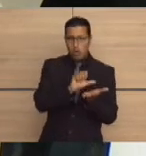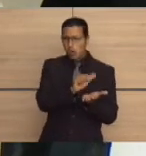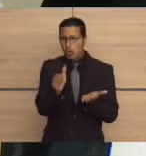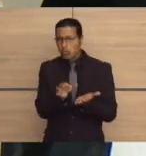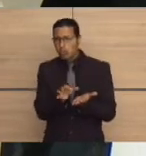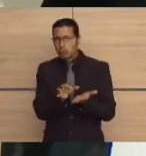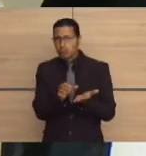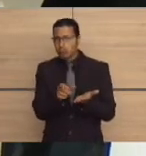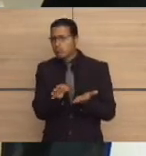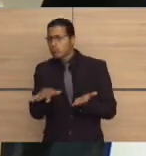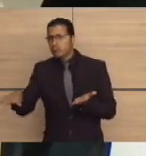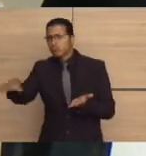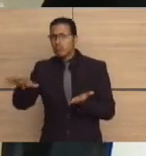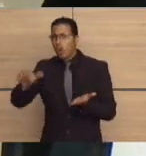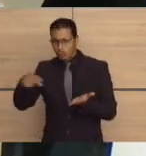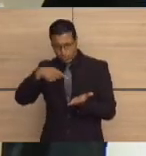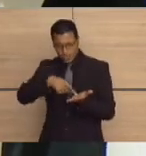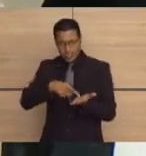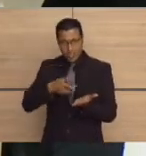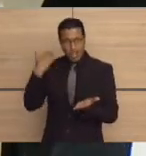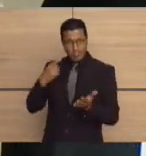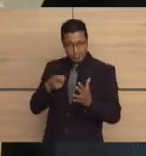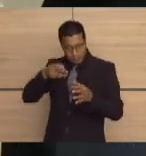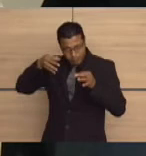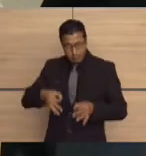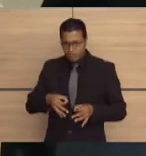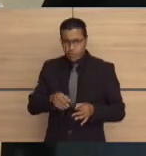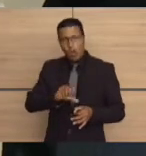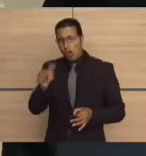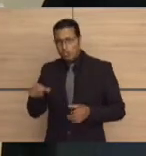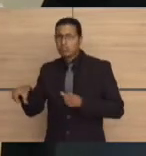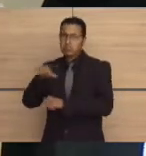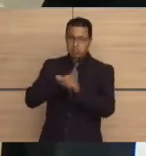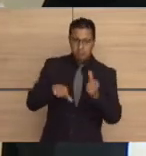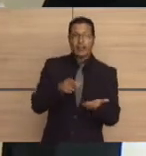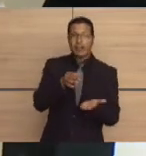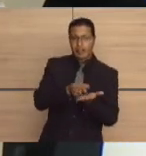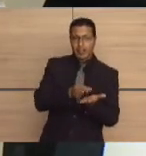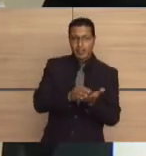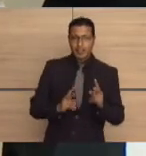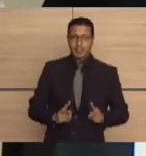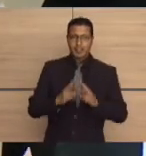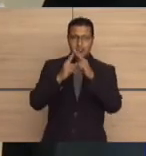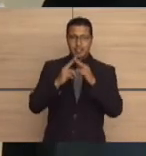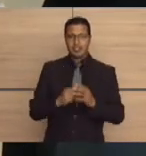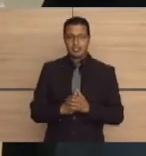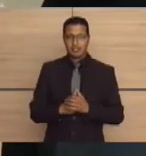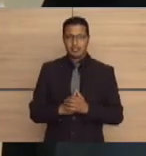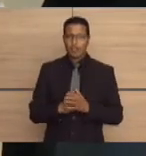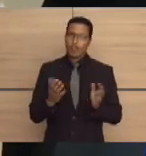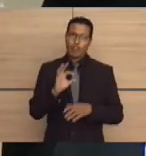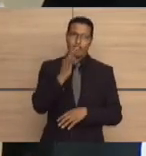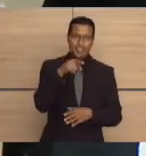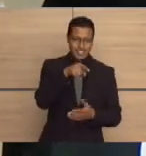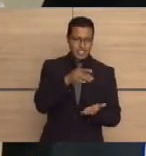en tiempos de los cátaros. Y hubo un tiempo en que el centro de Francia estaba más bien en la región